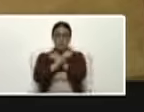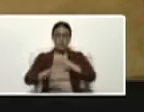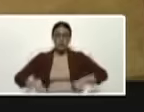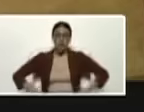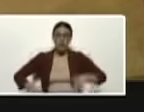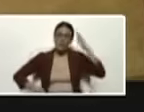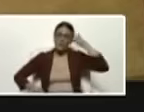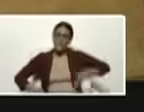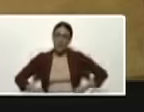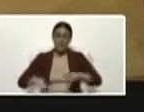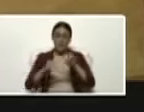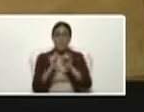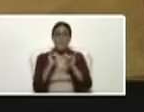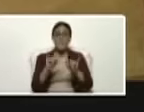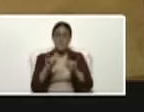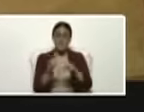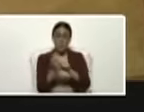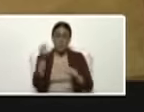Este bastón